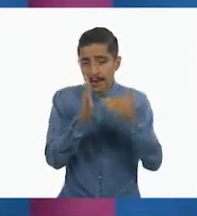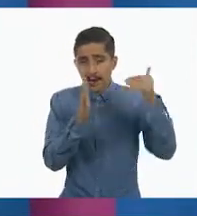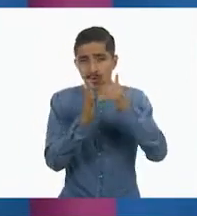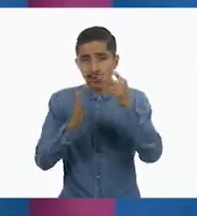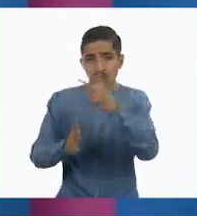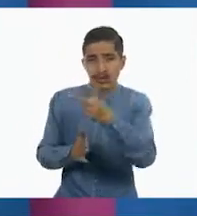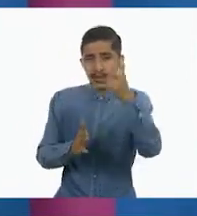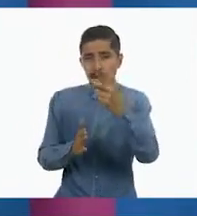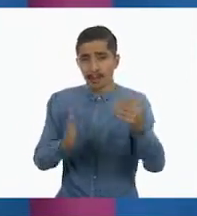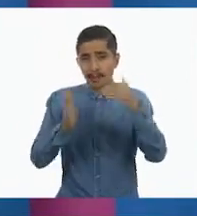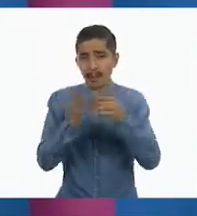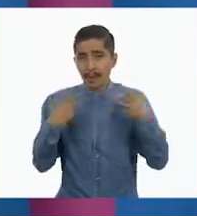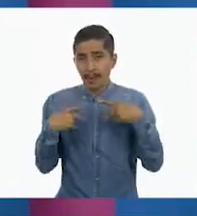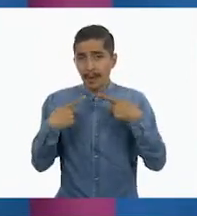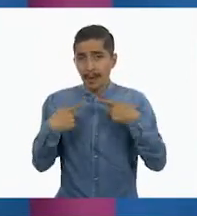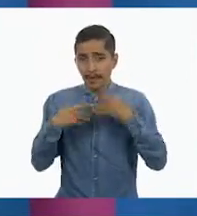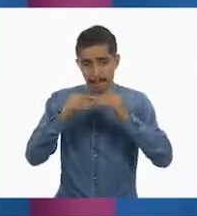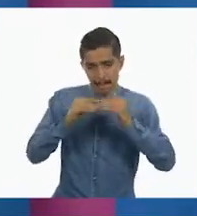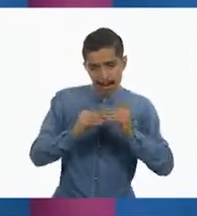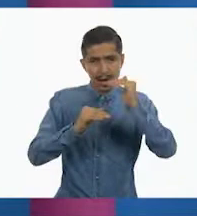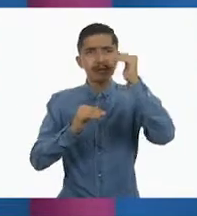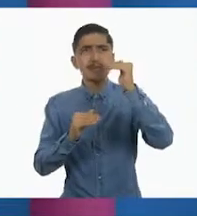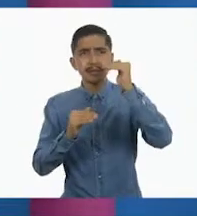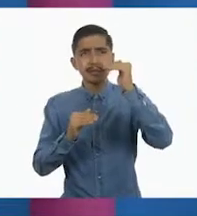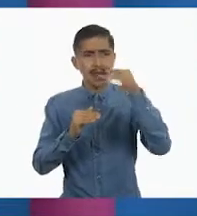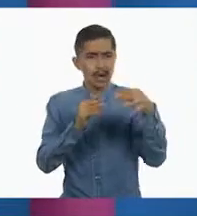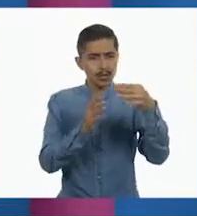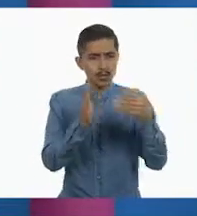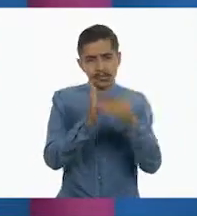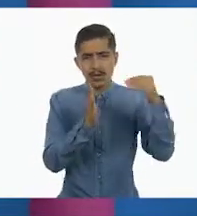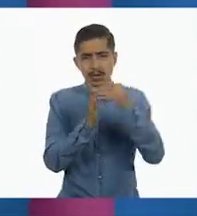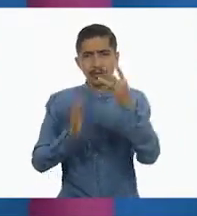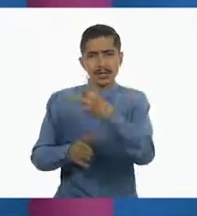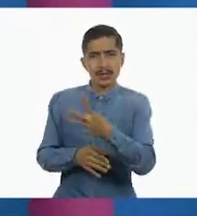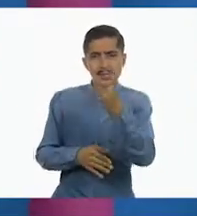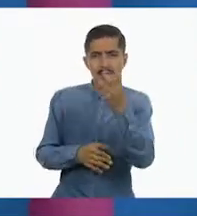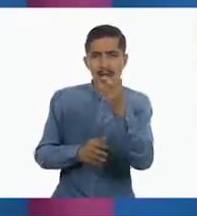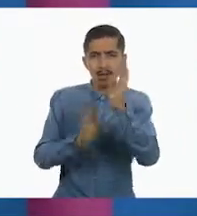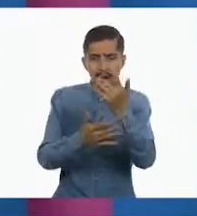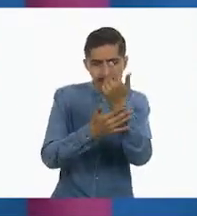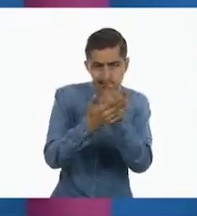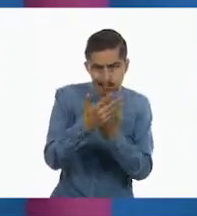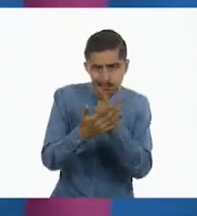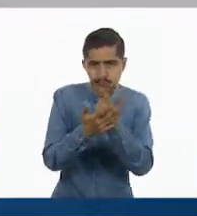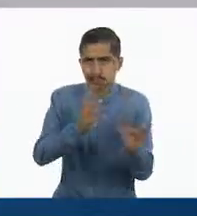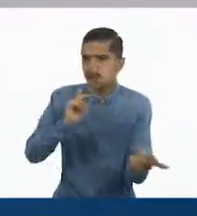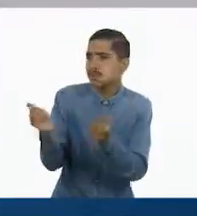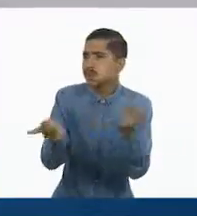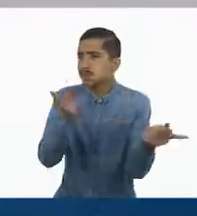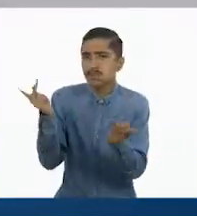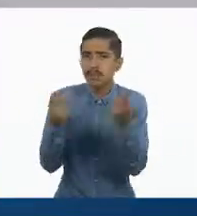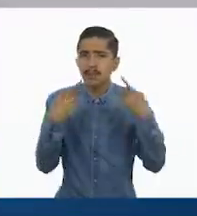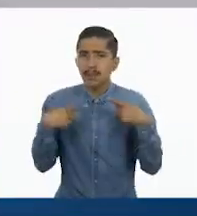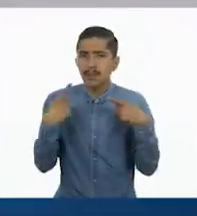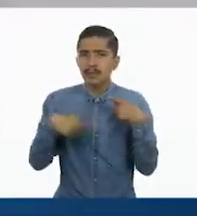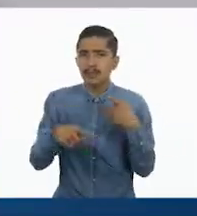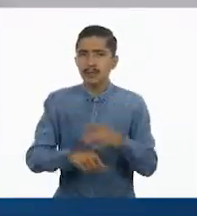15,200,000 personas, que es mucho mayor a los 14,300,000 que se contaron en el censo, ¿cierto?